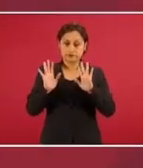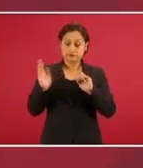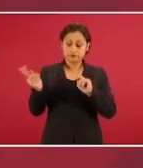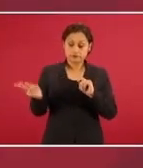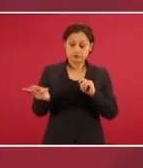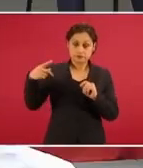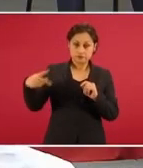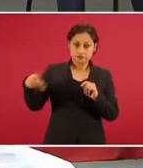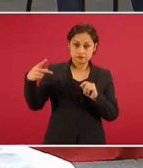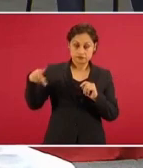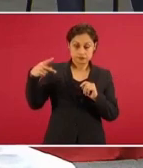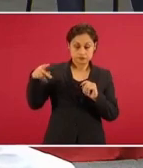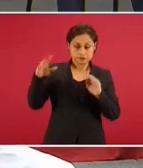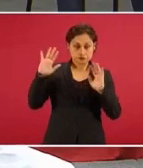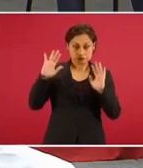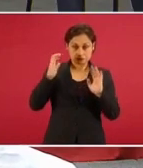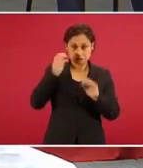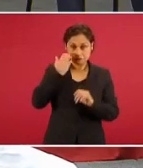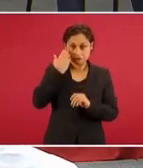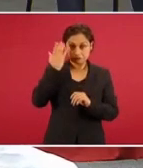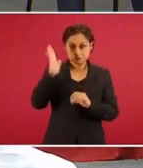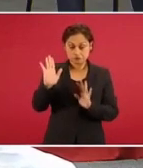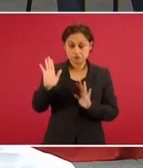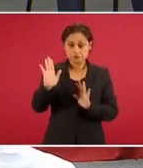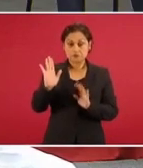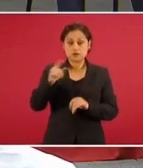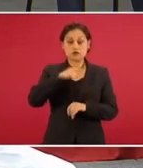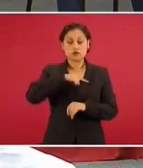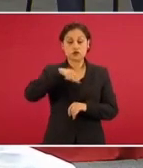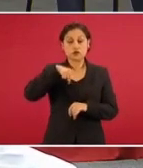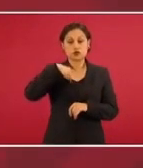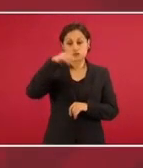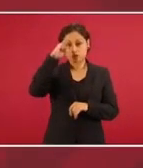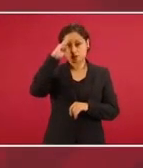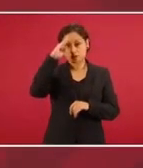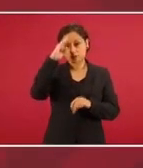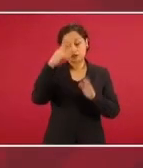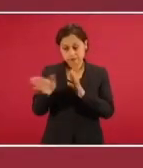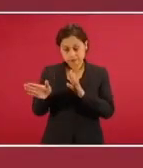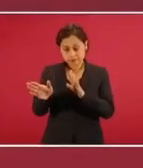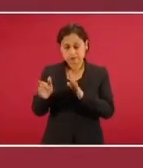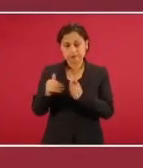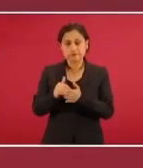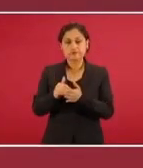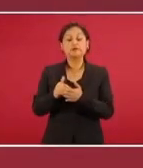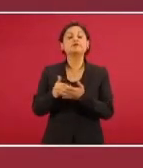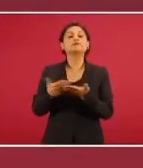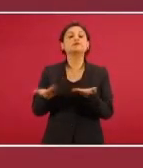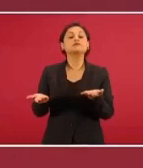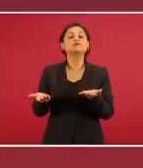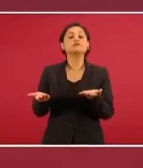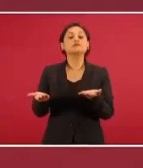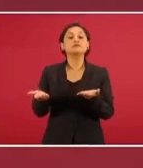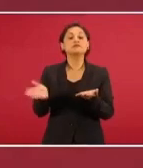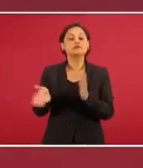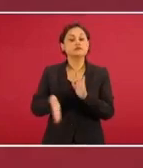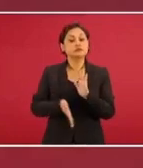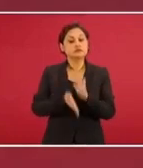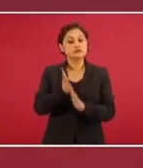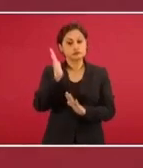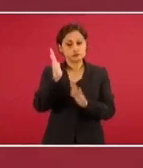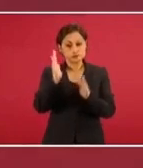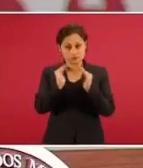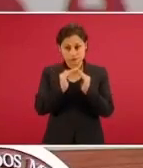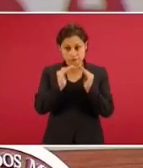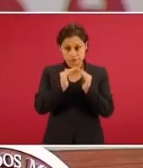nosotros pensamos que las medidas se aplican en general que se retire no le hace que esto nos va